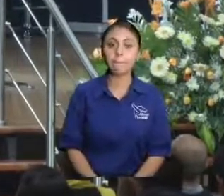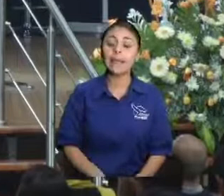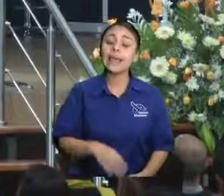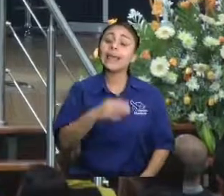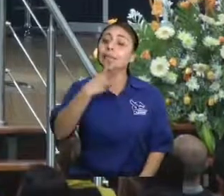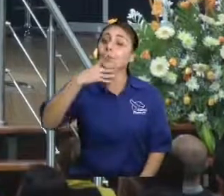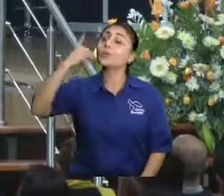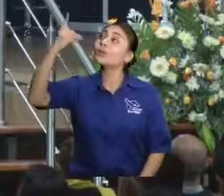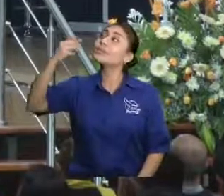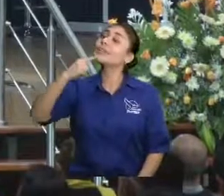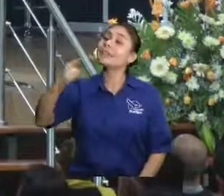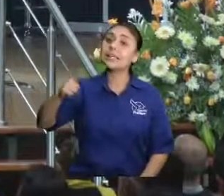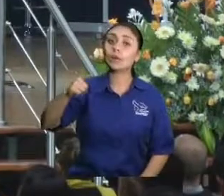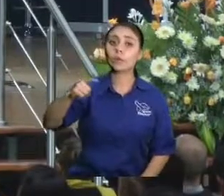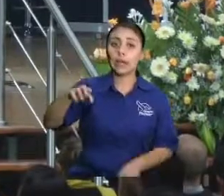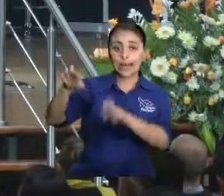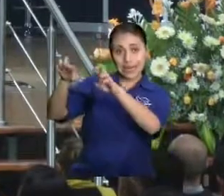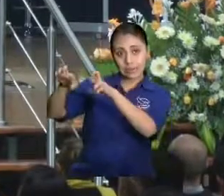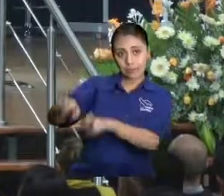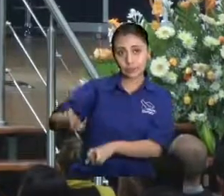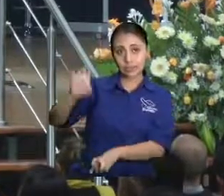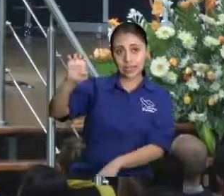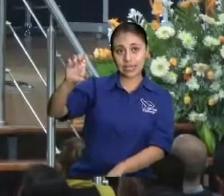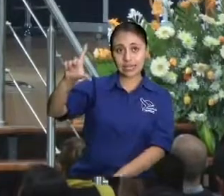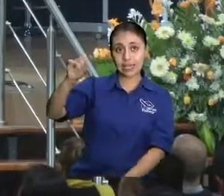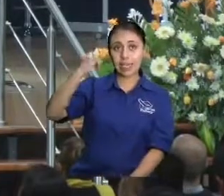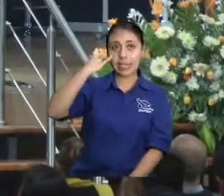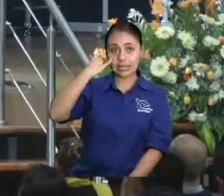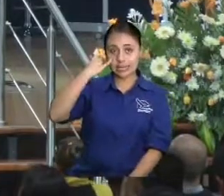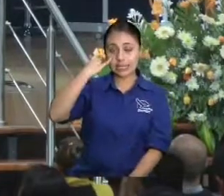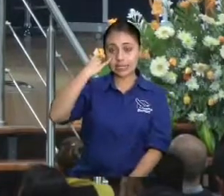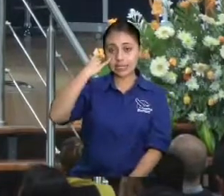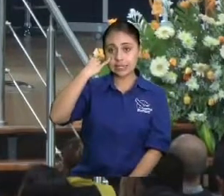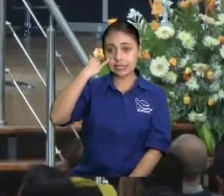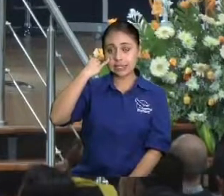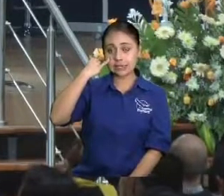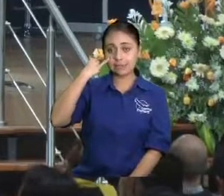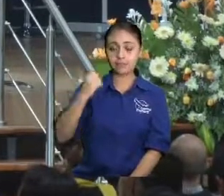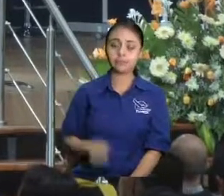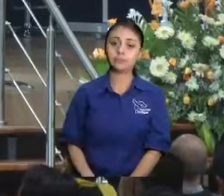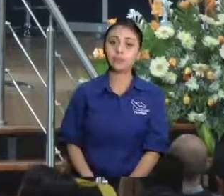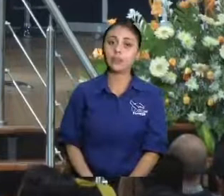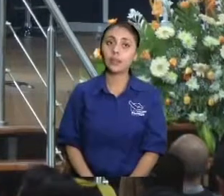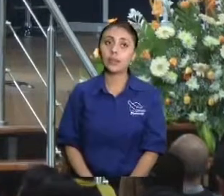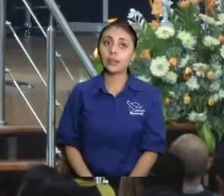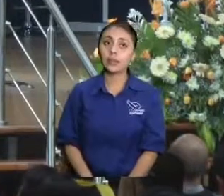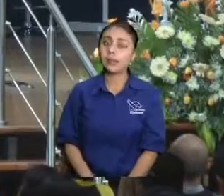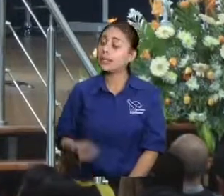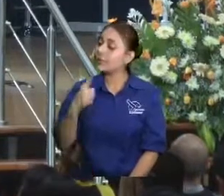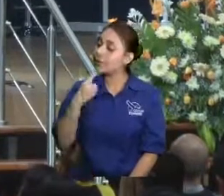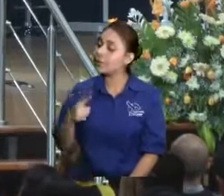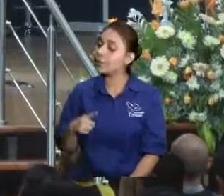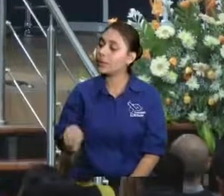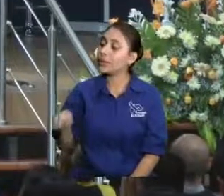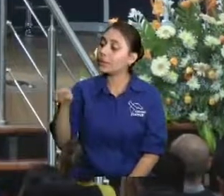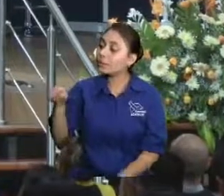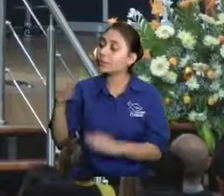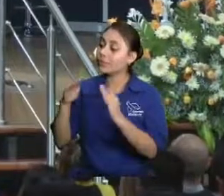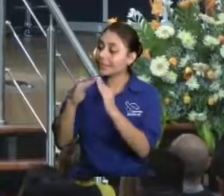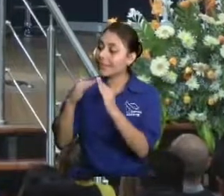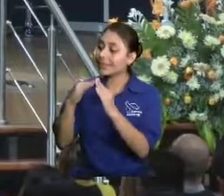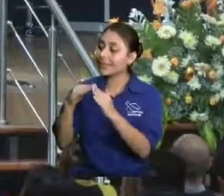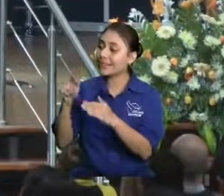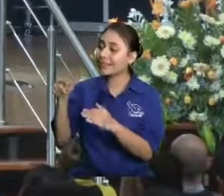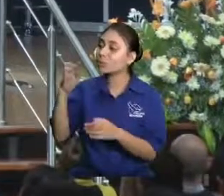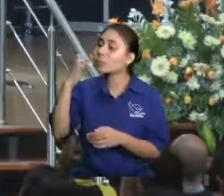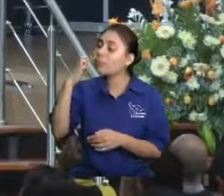honran y los que me desprecian son tomados como cosa vana. Yo había dicho que tú y la casa de tu padre iban a estar